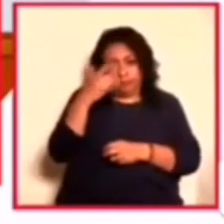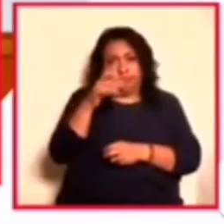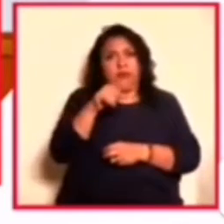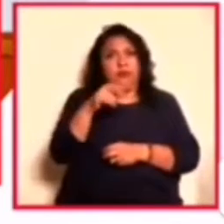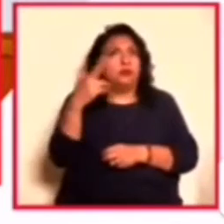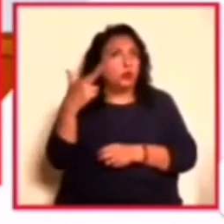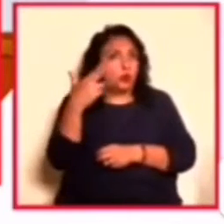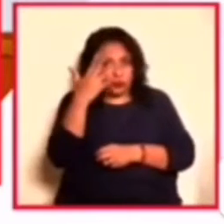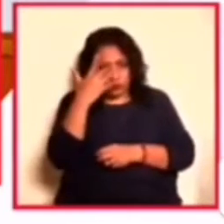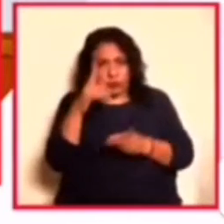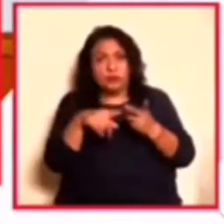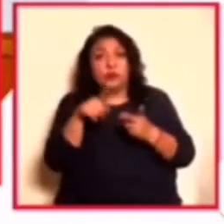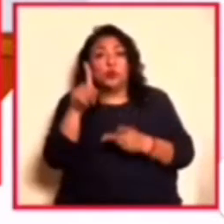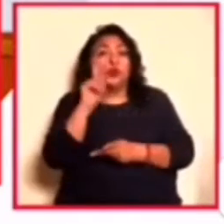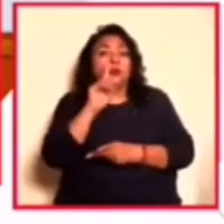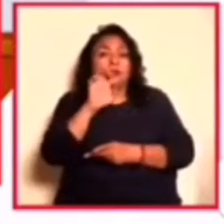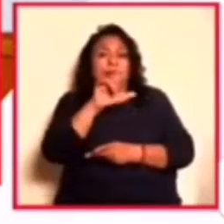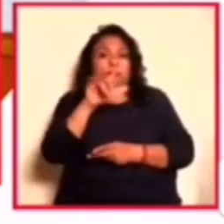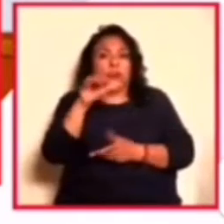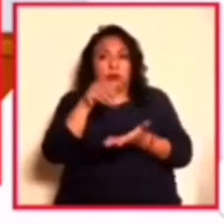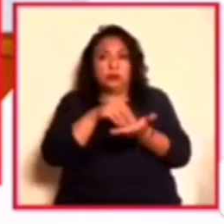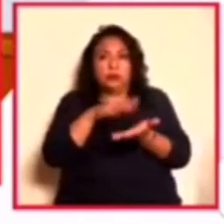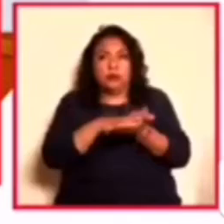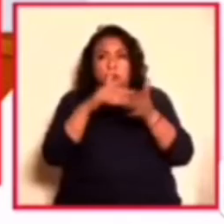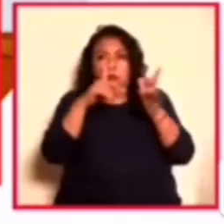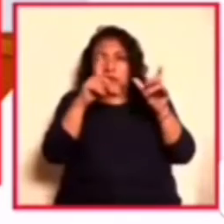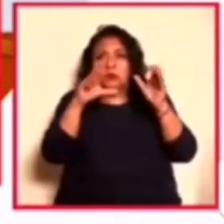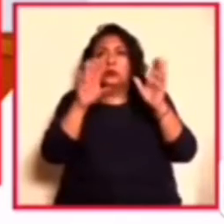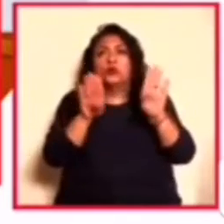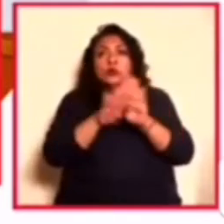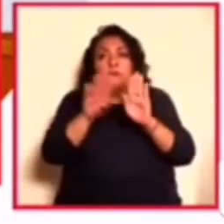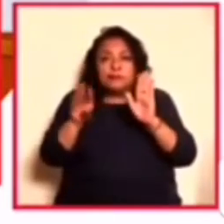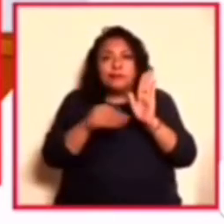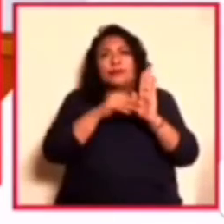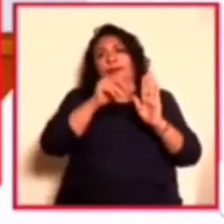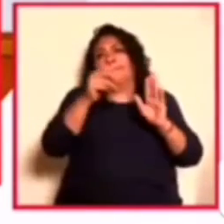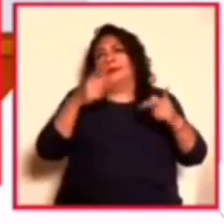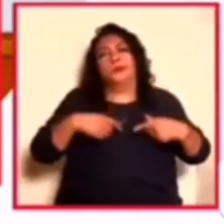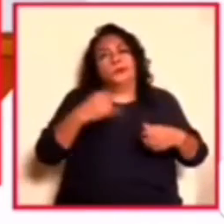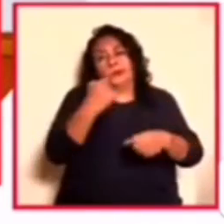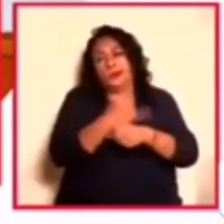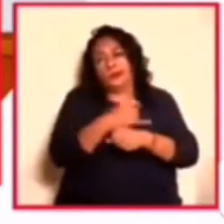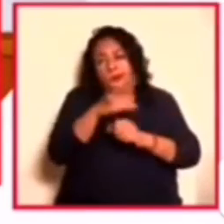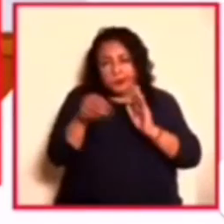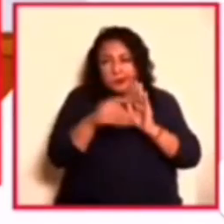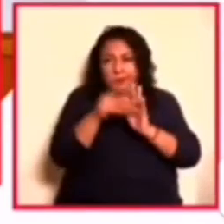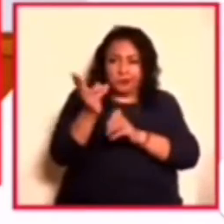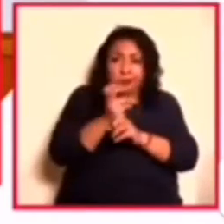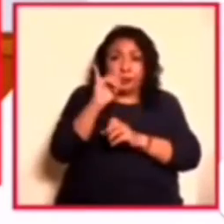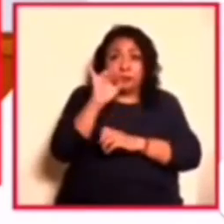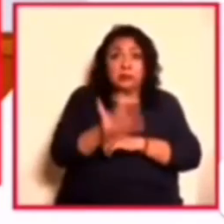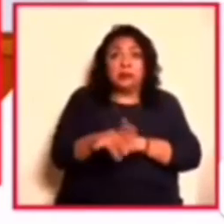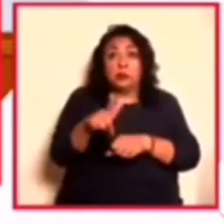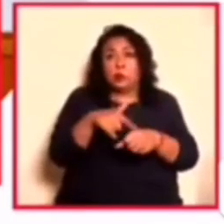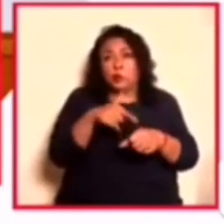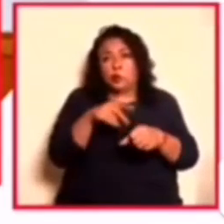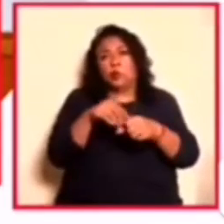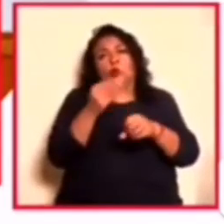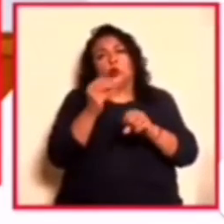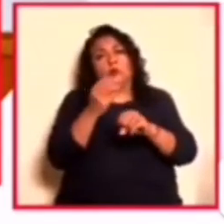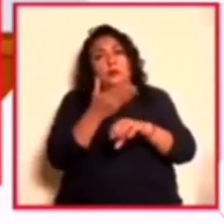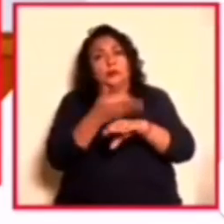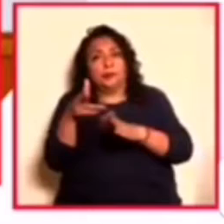magos que el sacha bote ha registrado cómo han ido incluyendo otros personajes de tal manera que sus imágenes a color y en blanco y negro